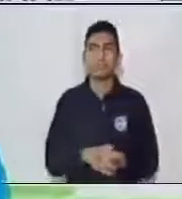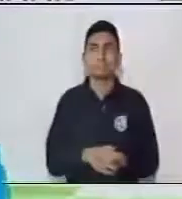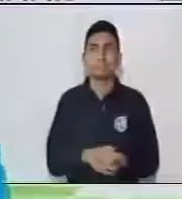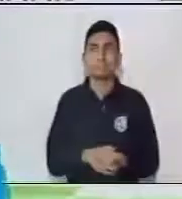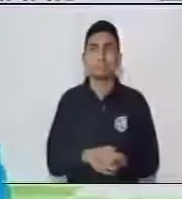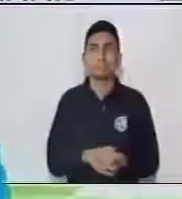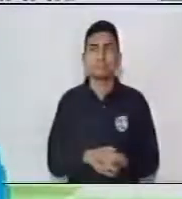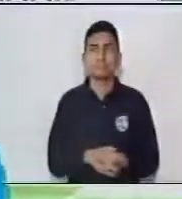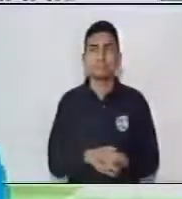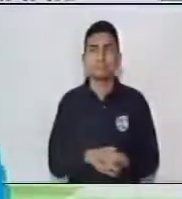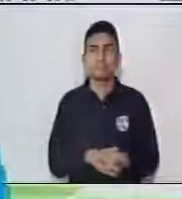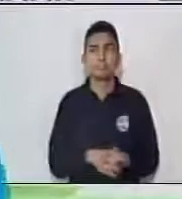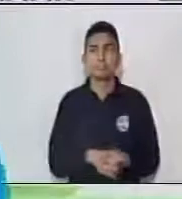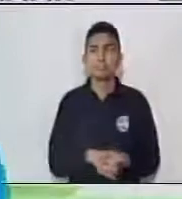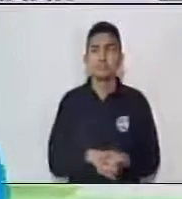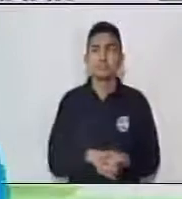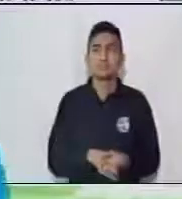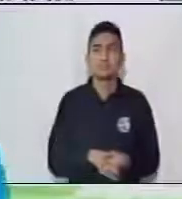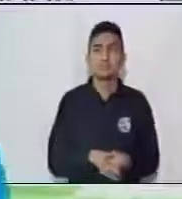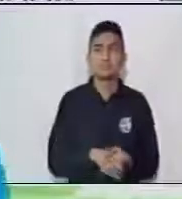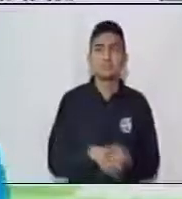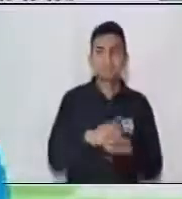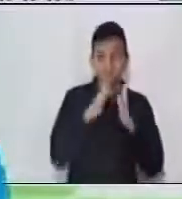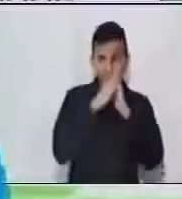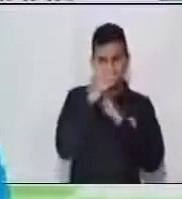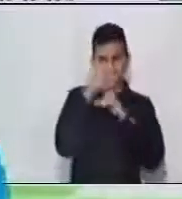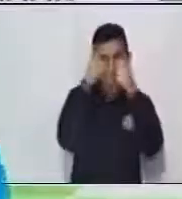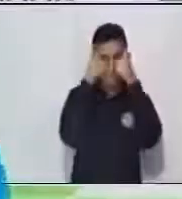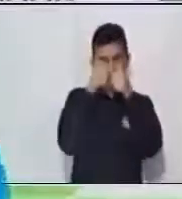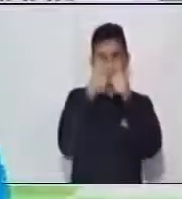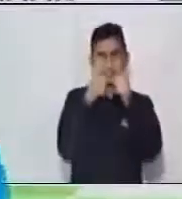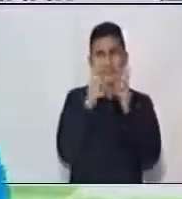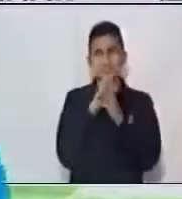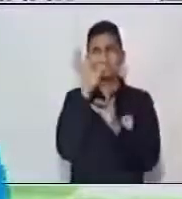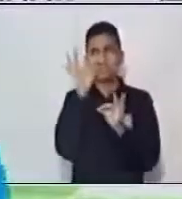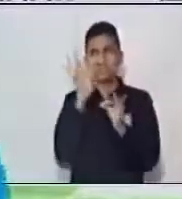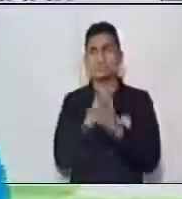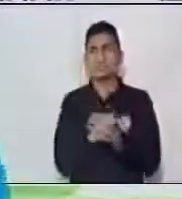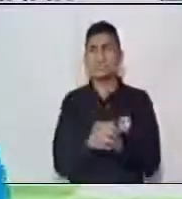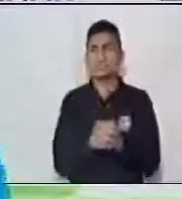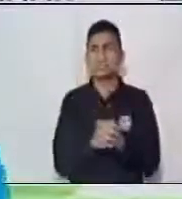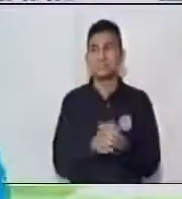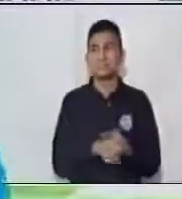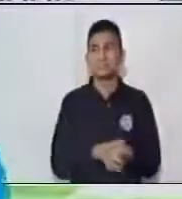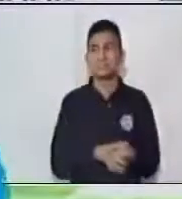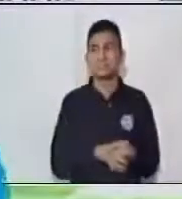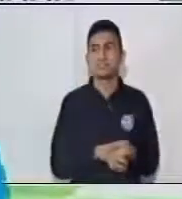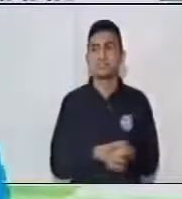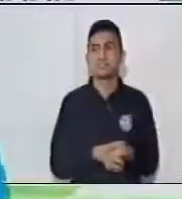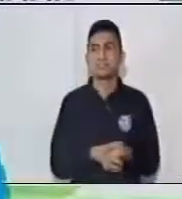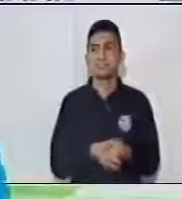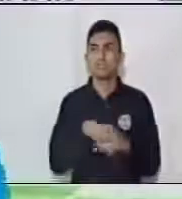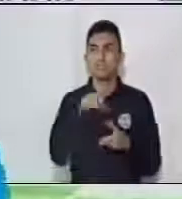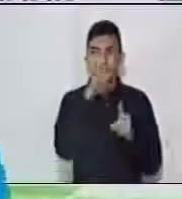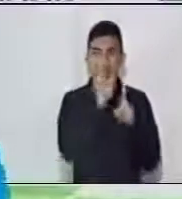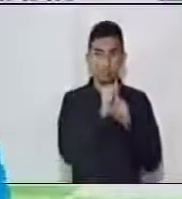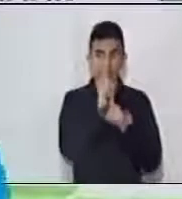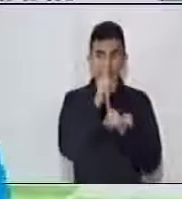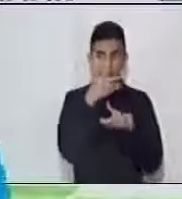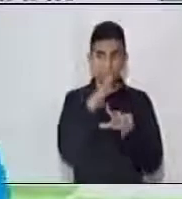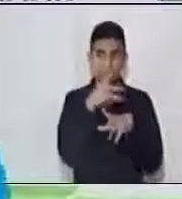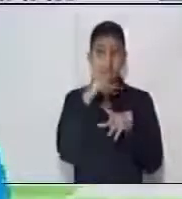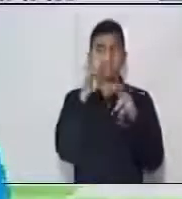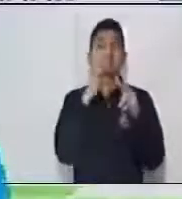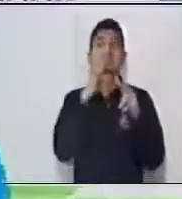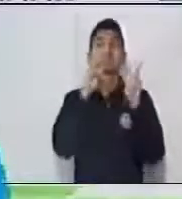A ver, vuelve a analizar. Exacto, ya cuando ya has leído bien te podrás dar cuenta que si estamos